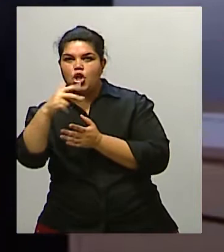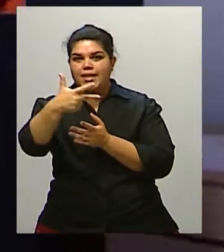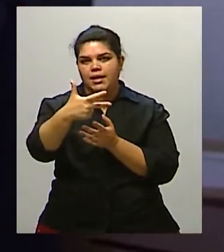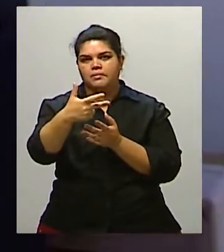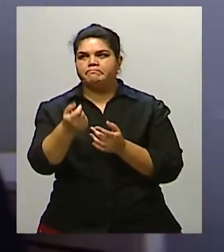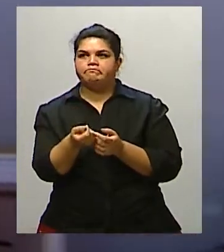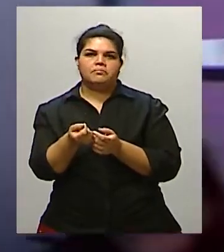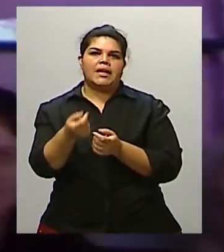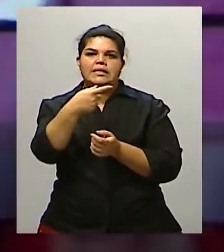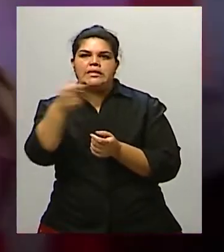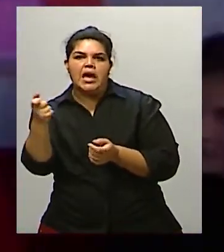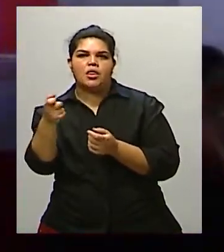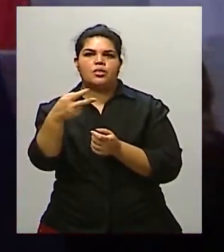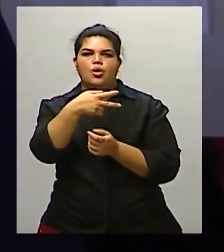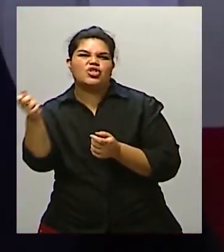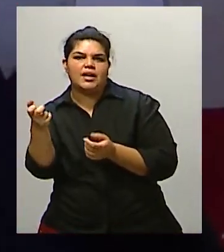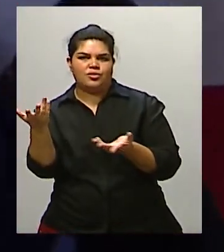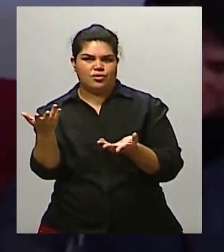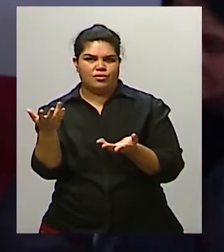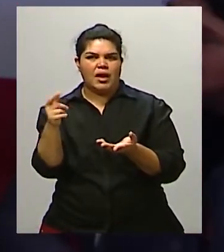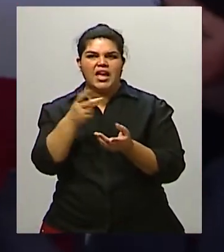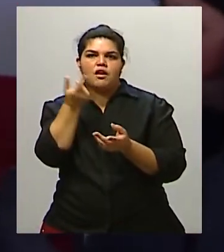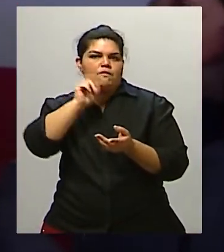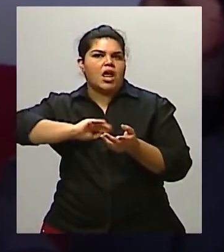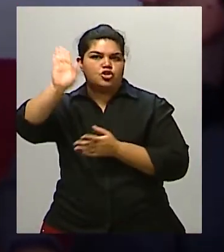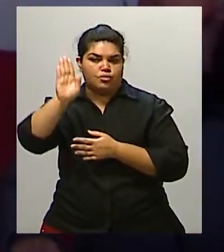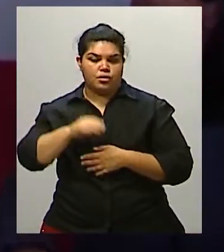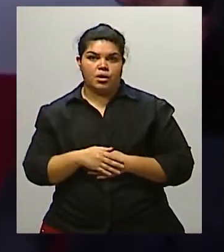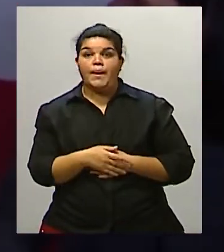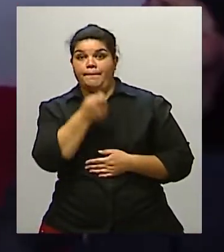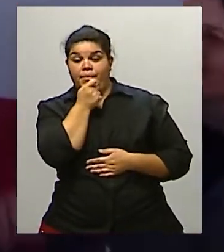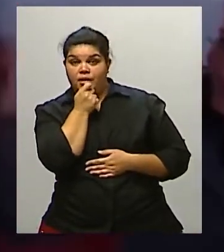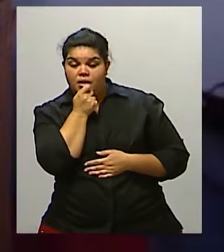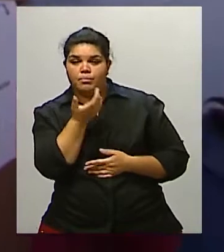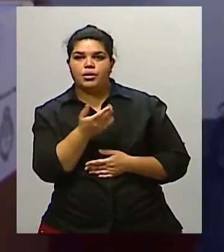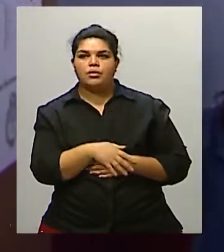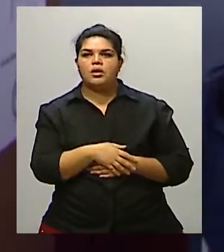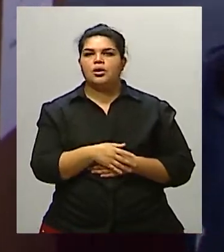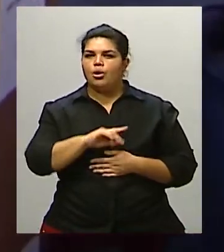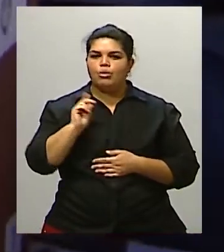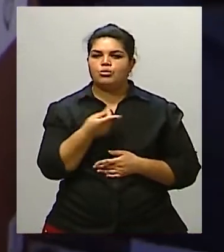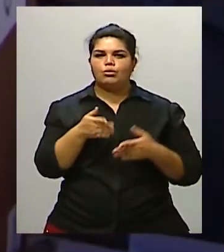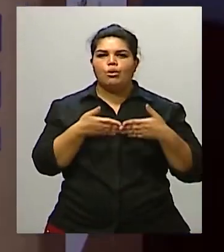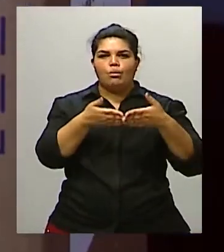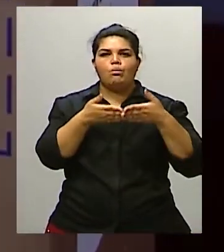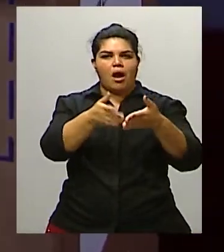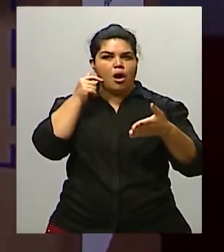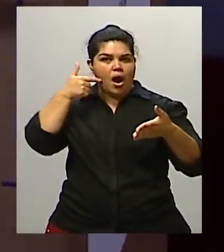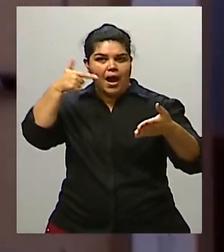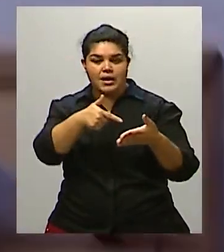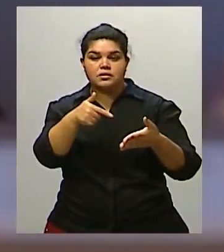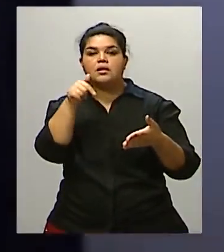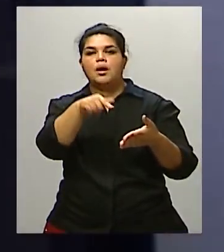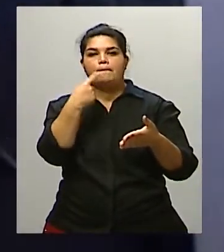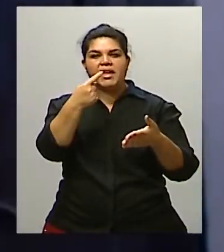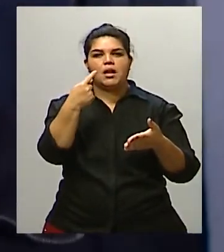compró alrededor de 50, 60 barcos de gas y gastamos como 1.200 millones de dólares. Sí. Hoy hemos